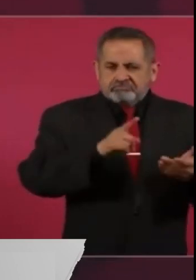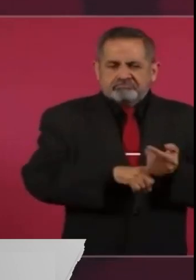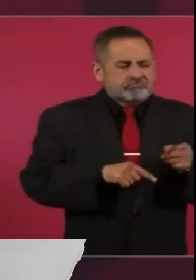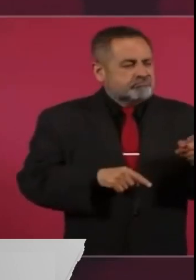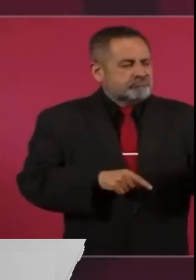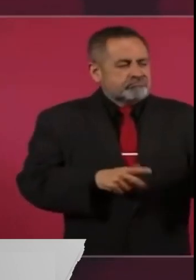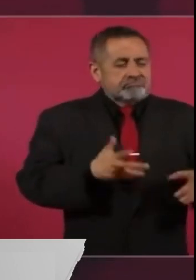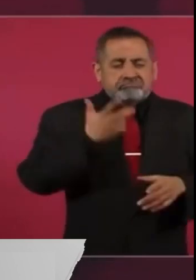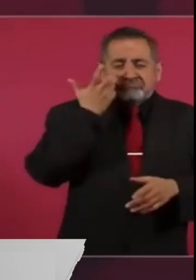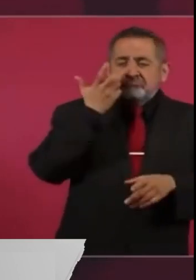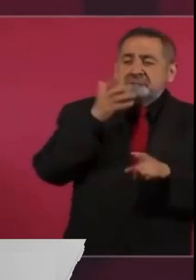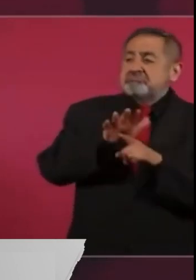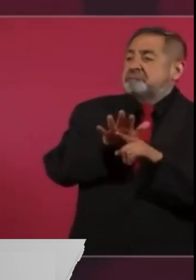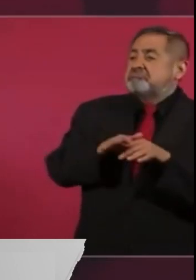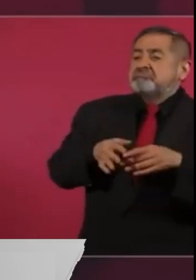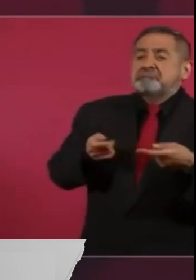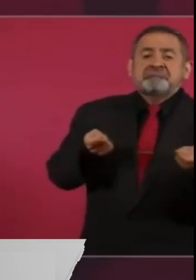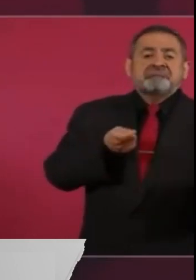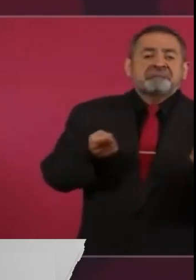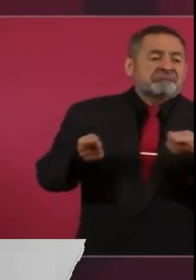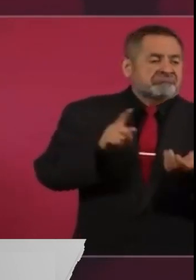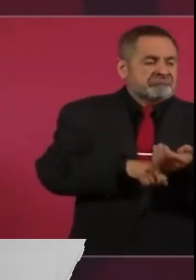un manipulador